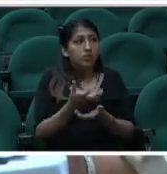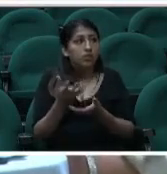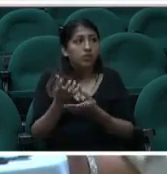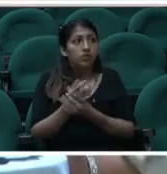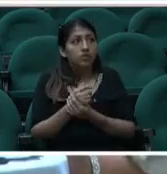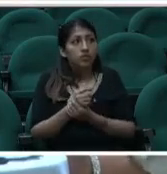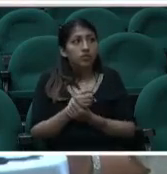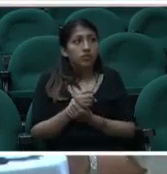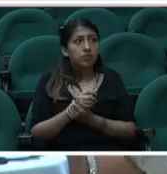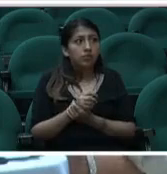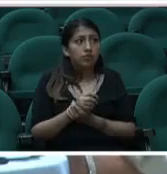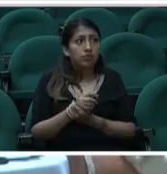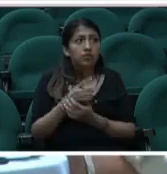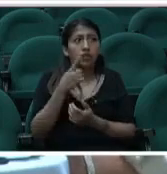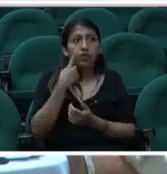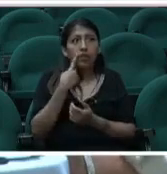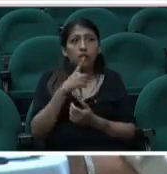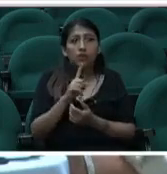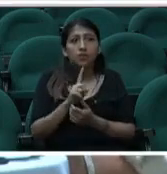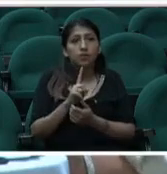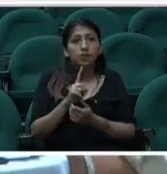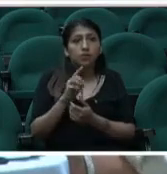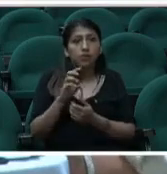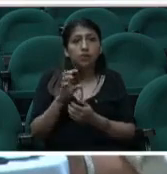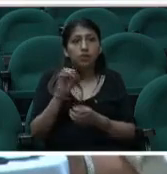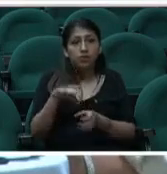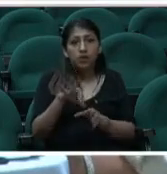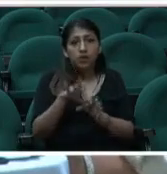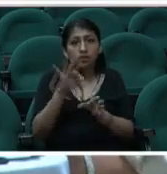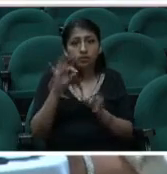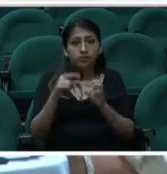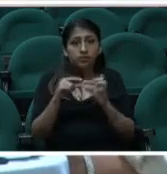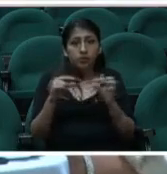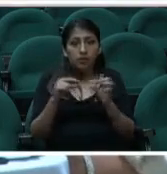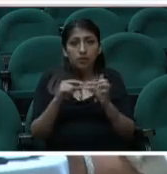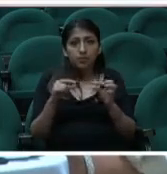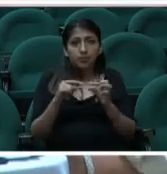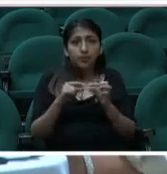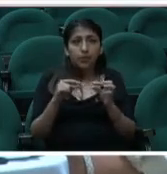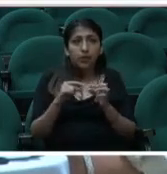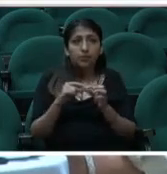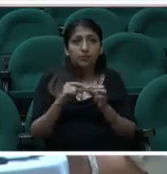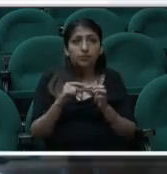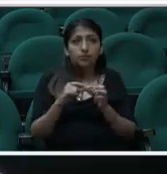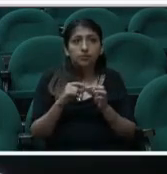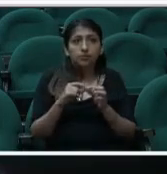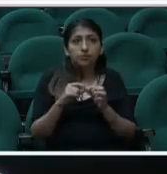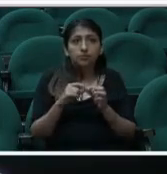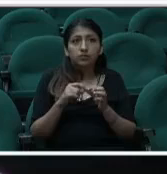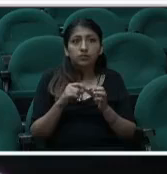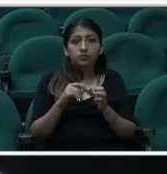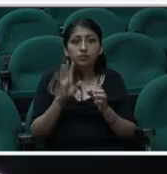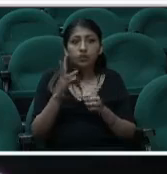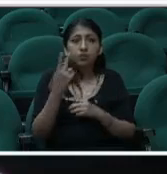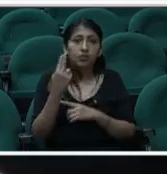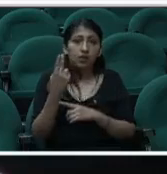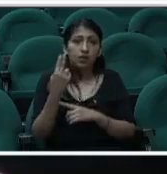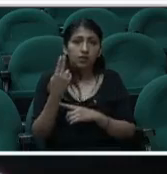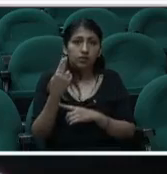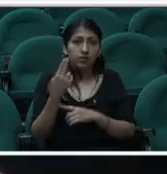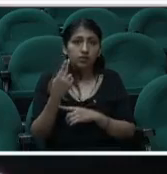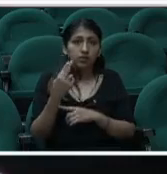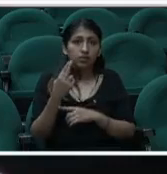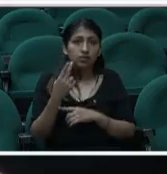para que la candidata jesse en german coja un papelito el cual pues será su pareja en